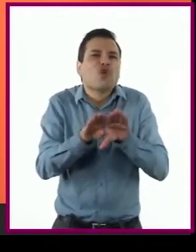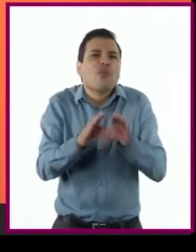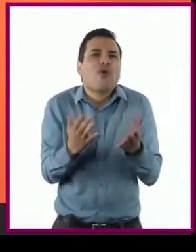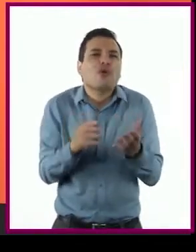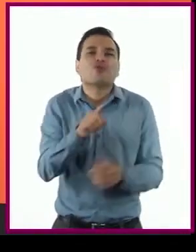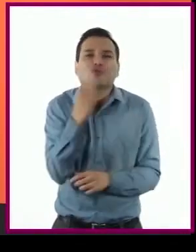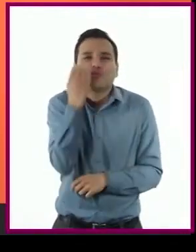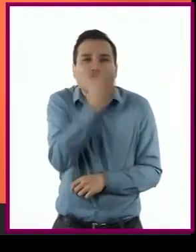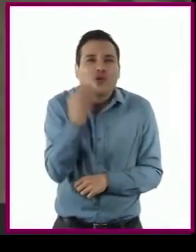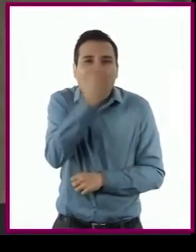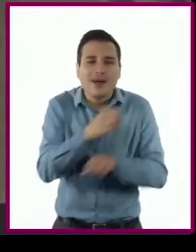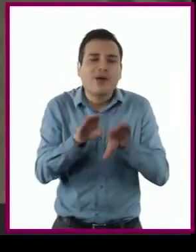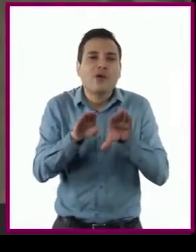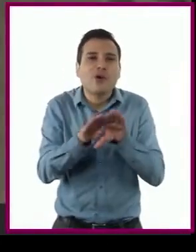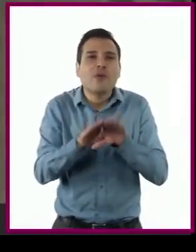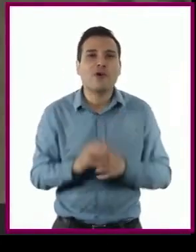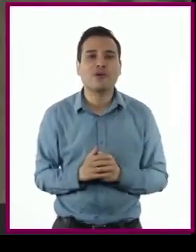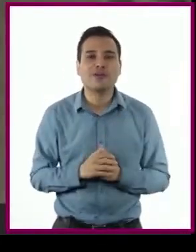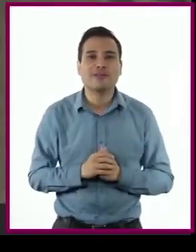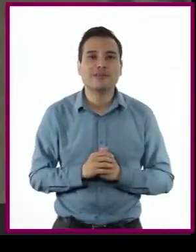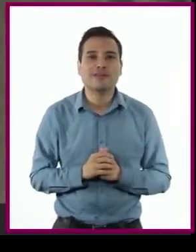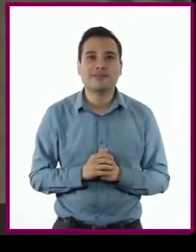en la escuela?